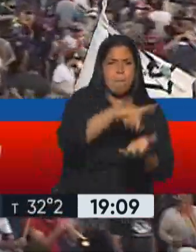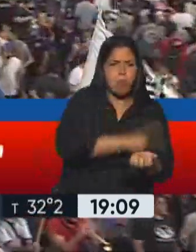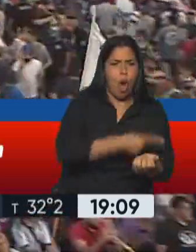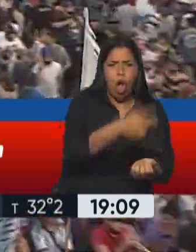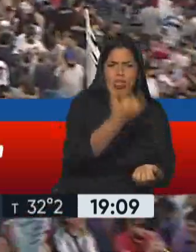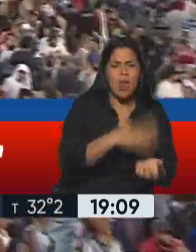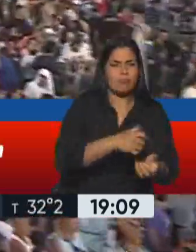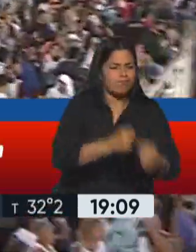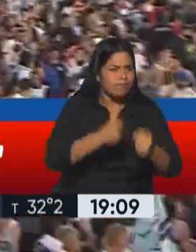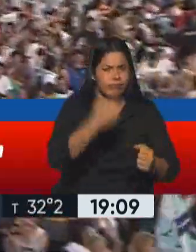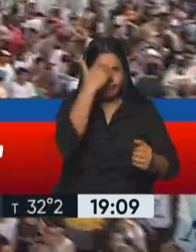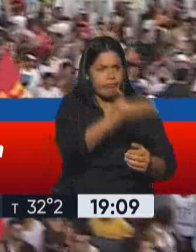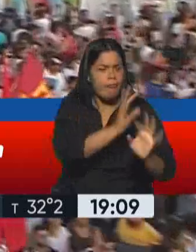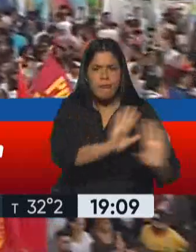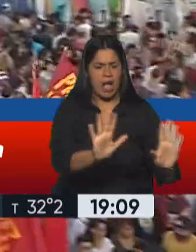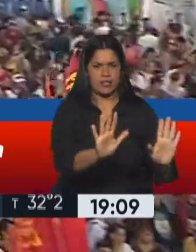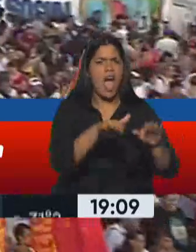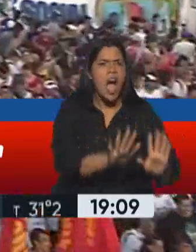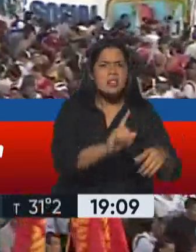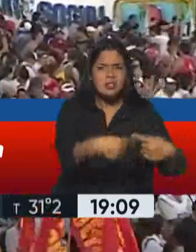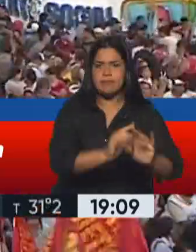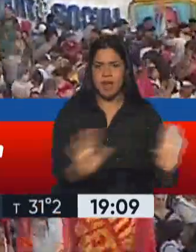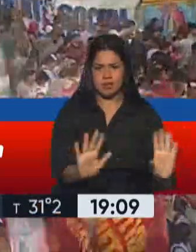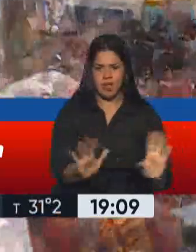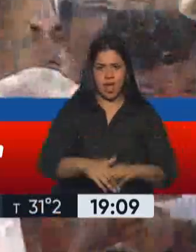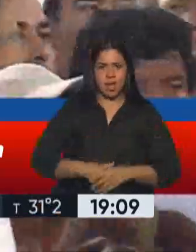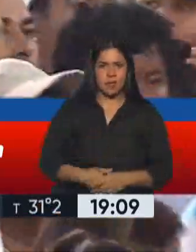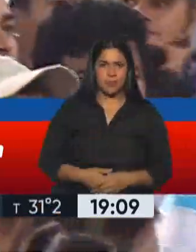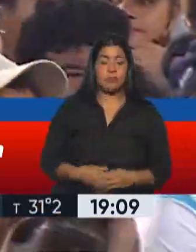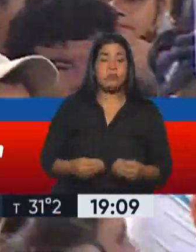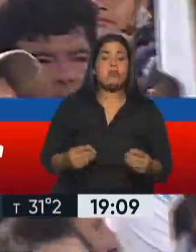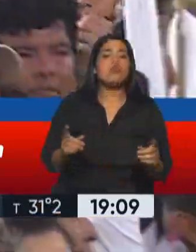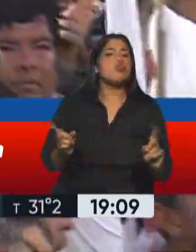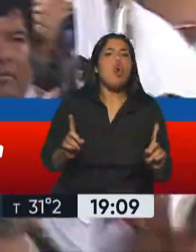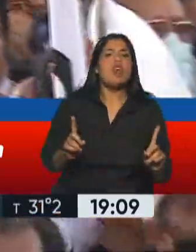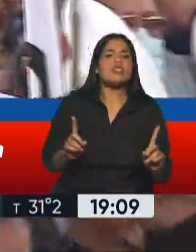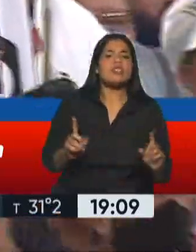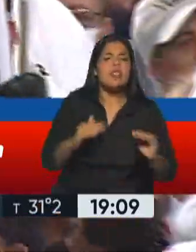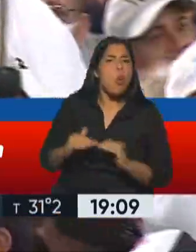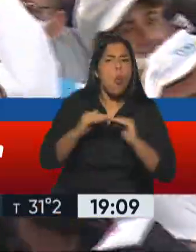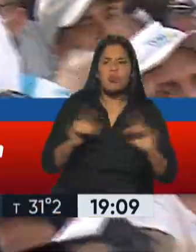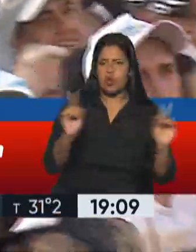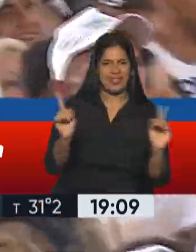decirles que esto así no puede seguir. Porque no es justo